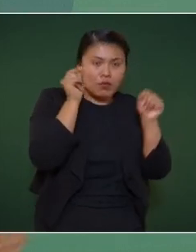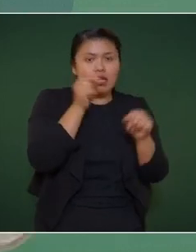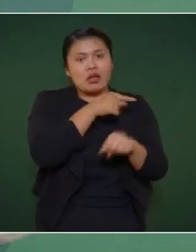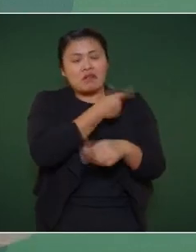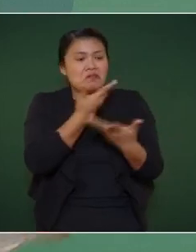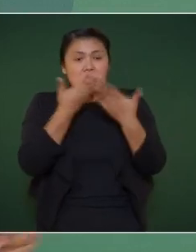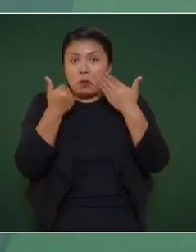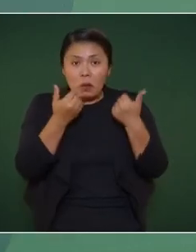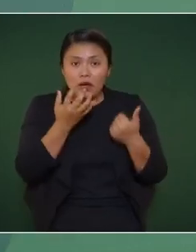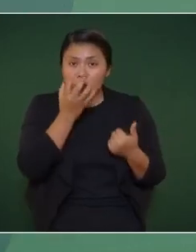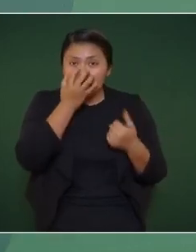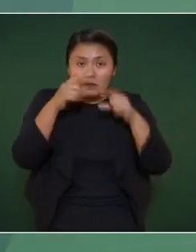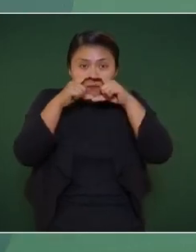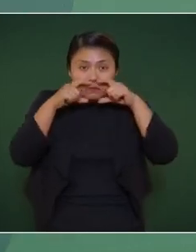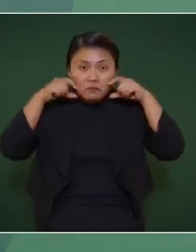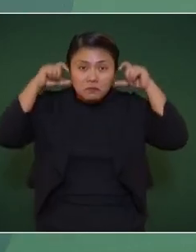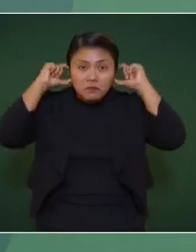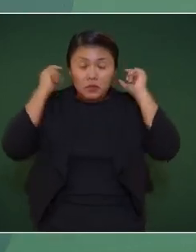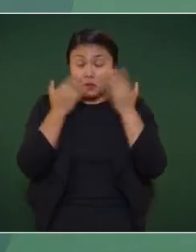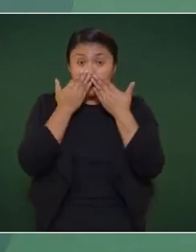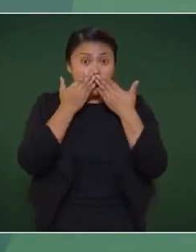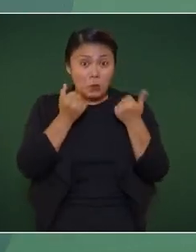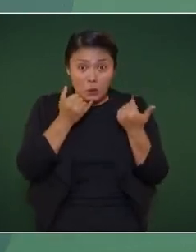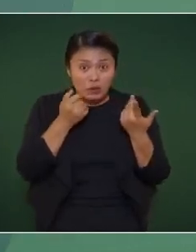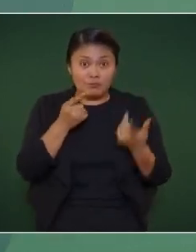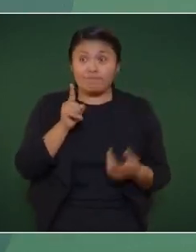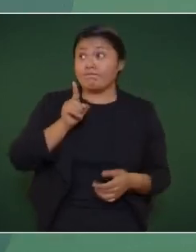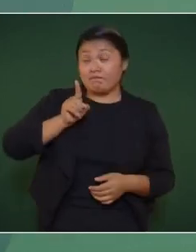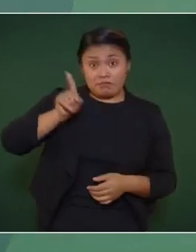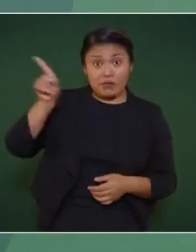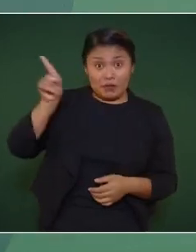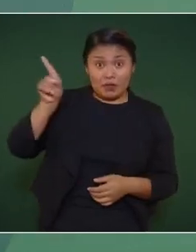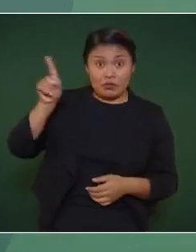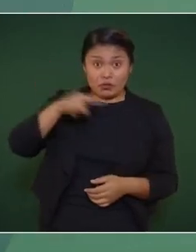las mascarillas. Ellos